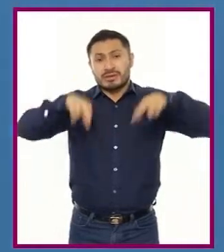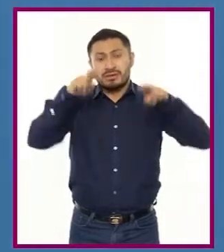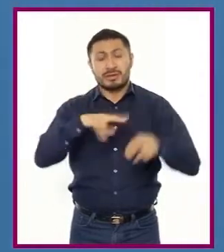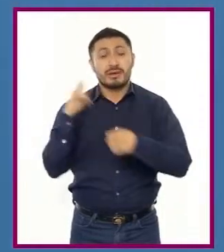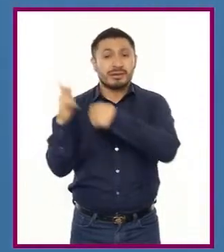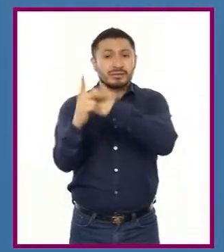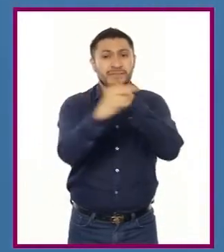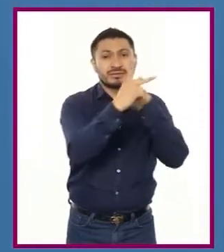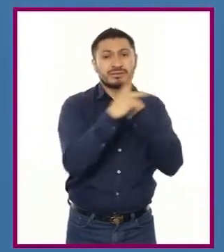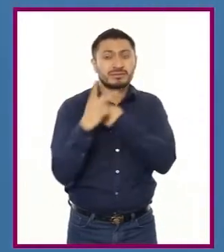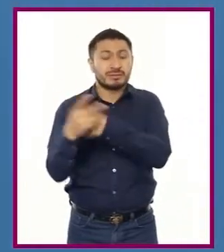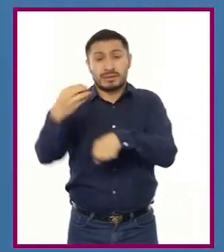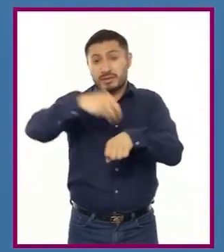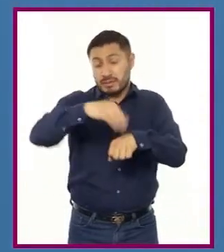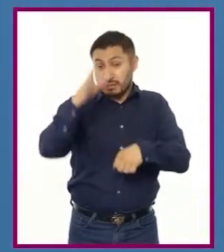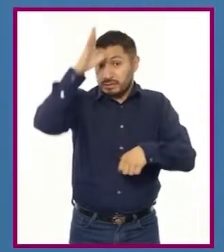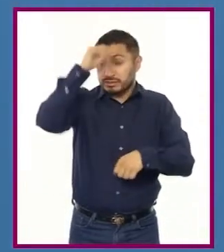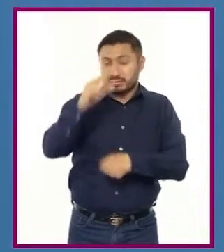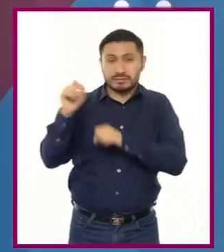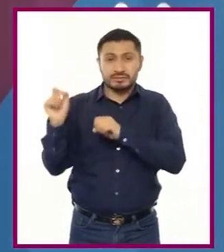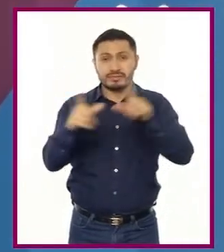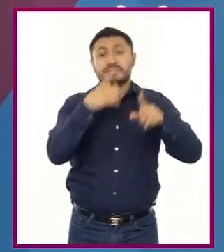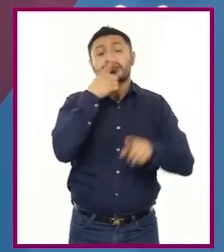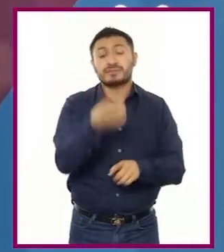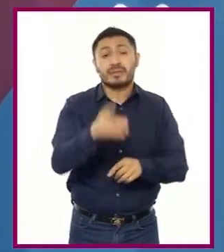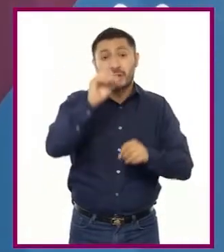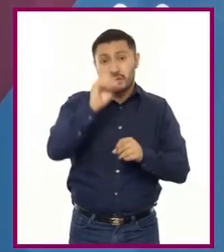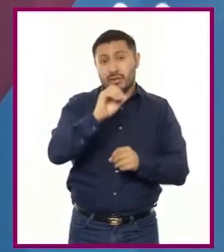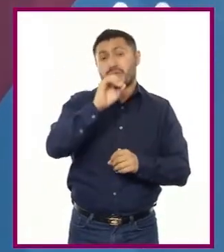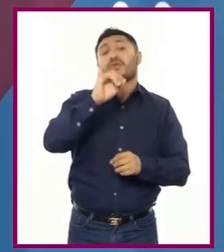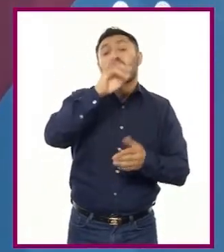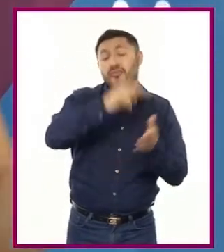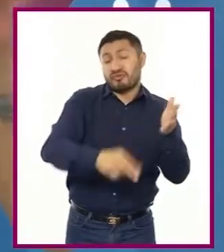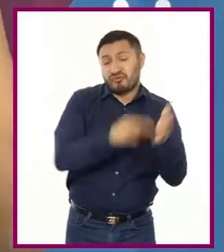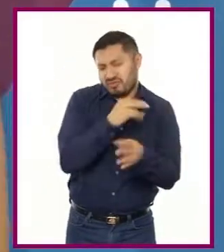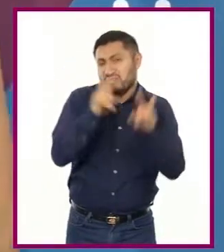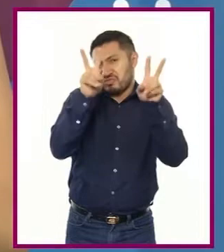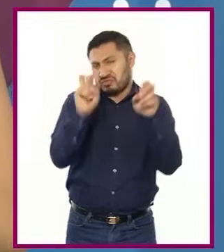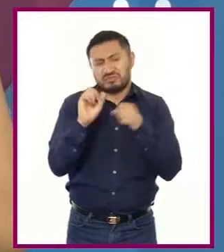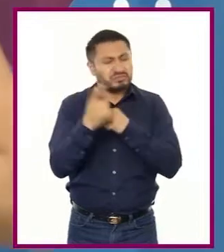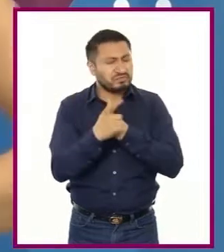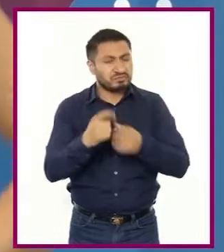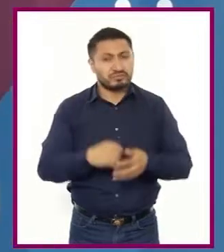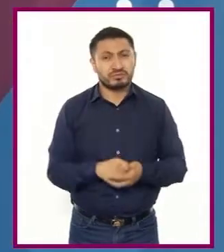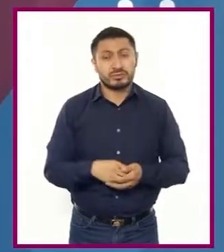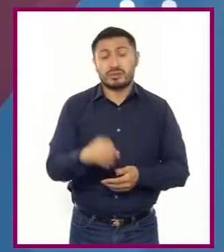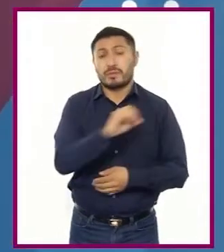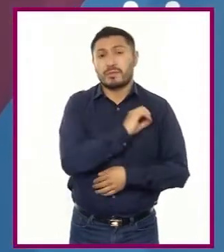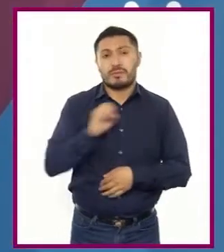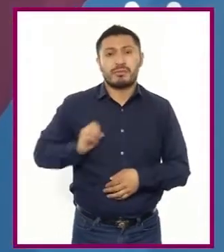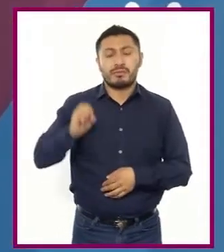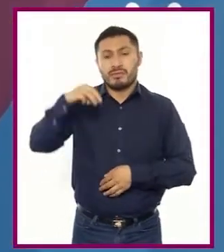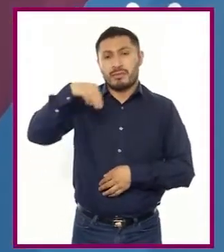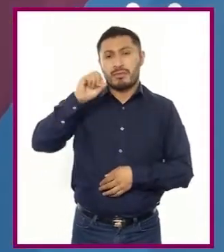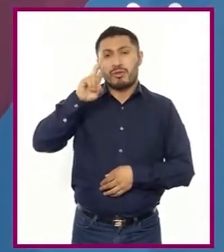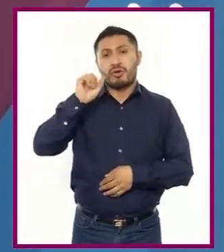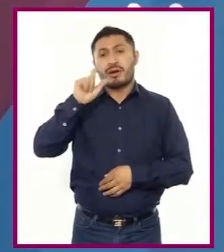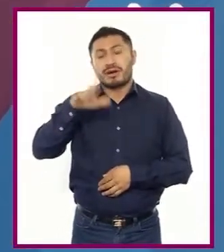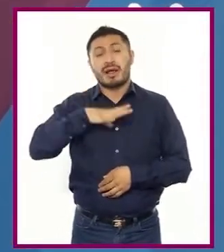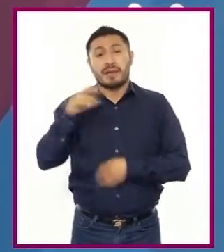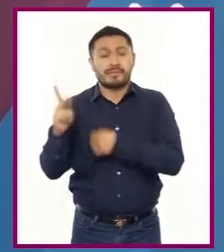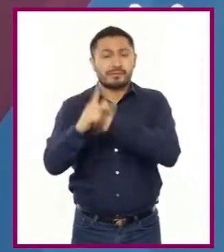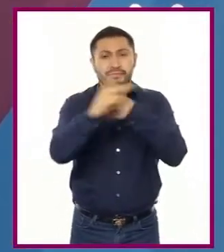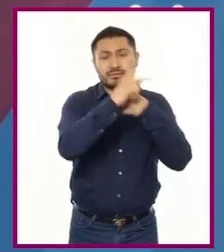que acuerdan, declaran o firman respecto a un tema. La obligación moral que asumen los